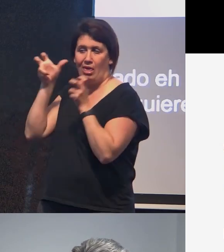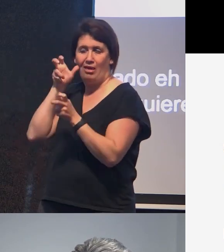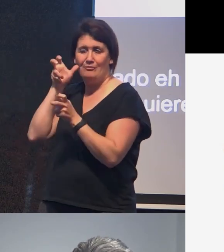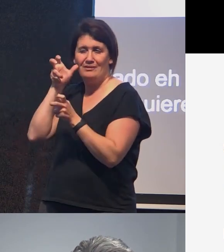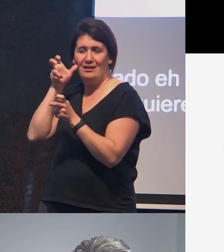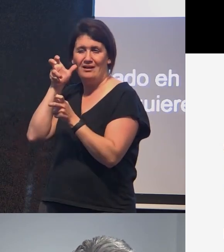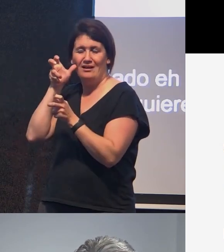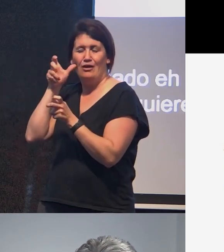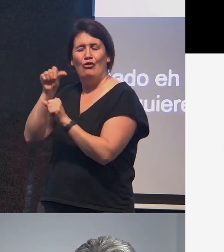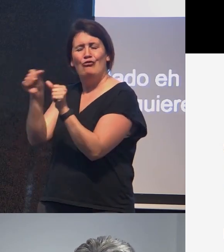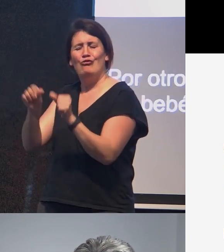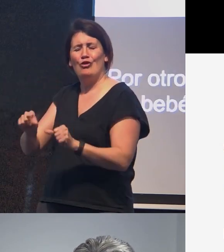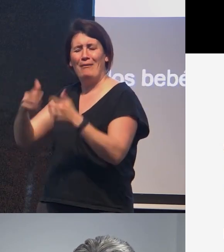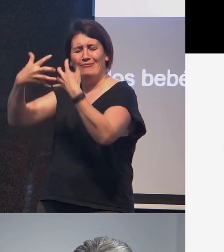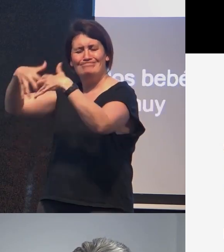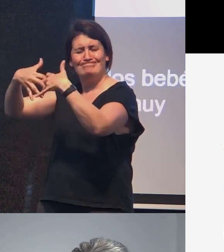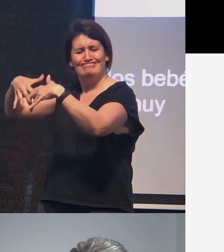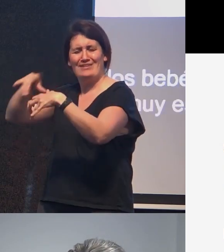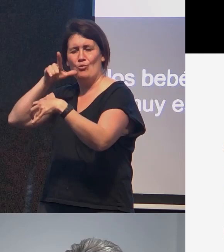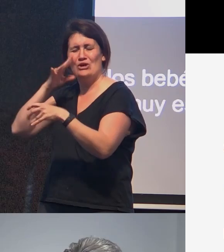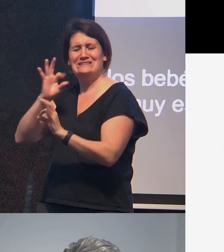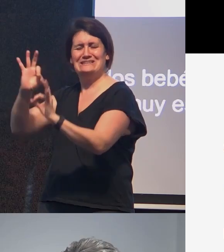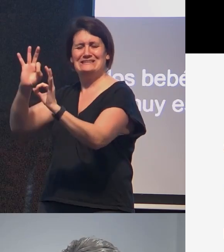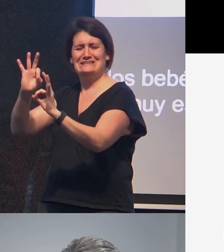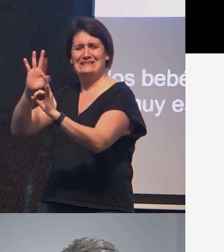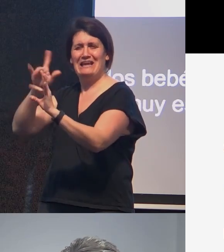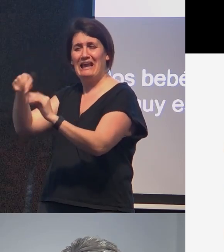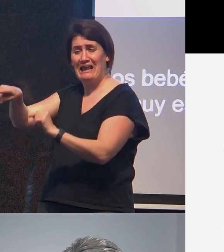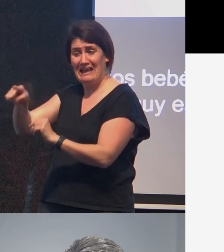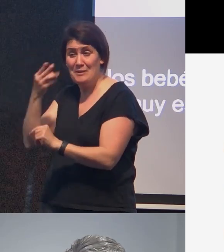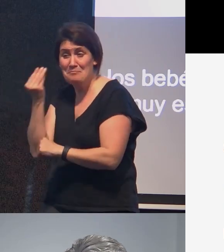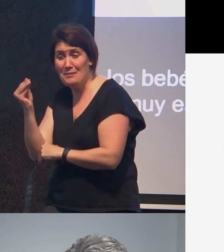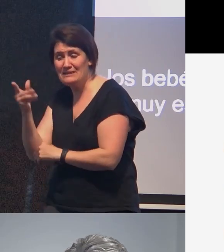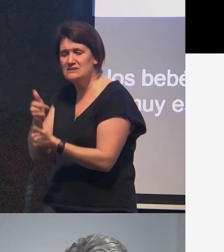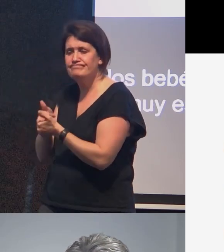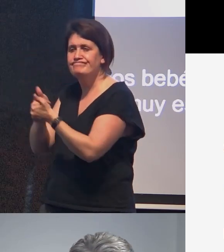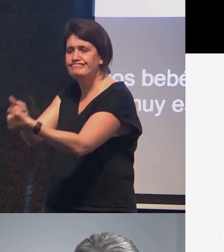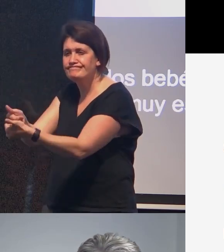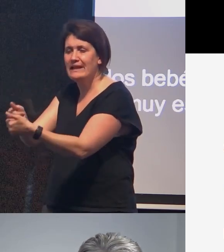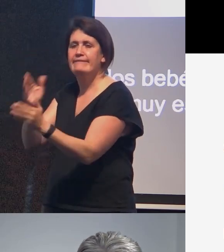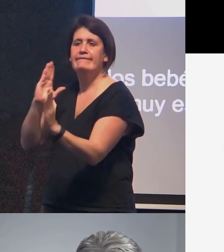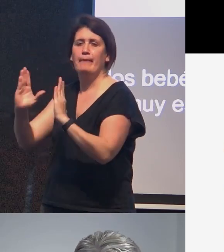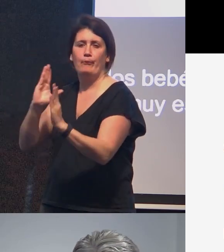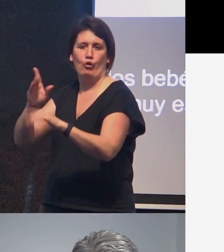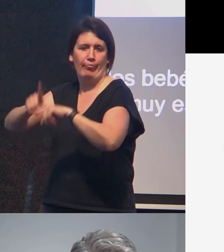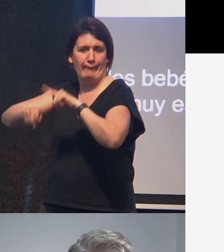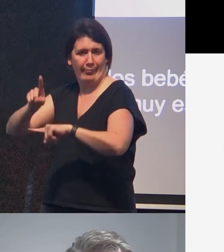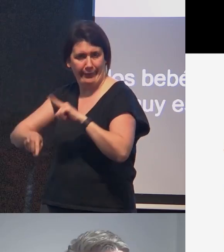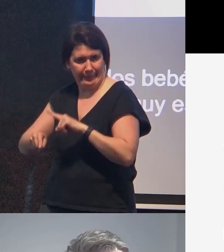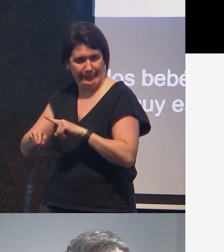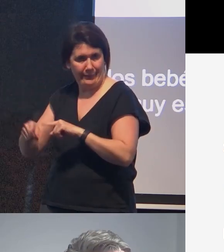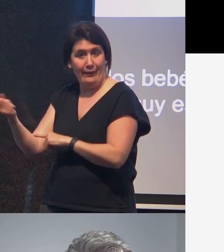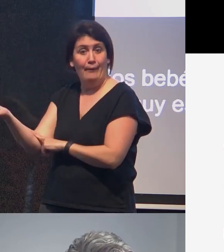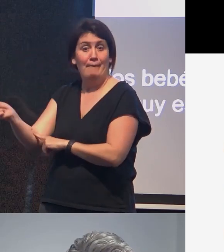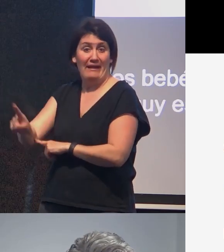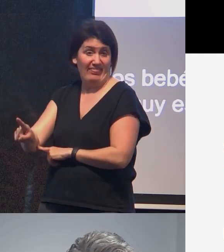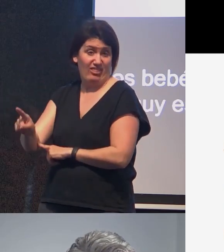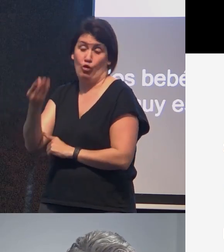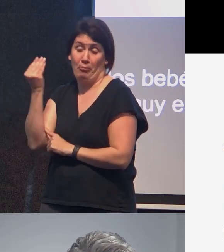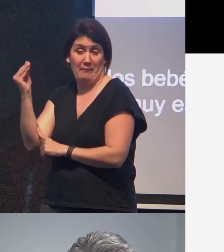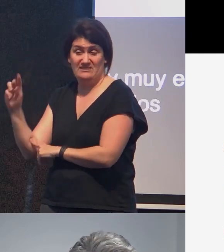forma muy estructurada y muy específica y siguen un curso temporal muy parecido en